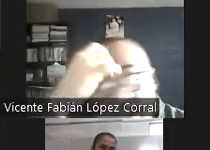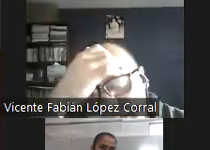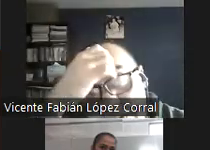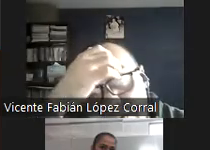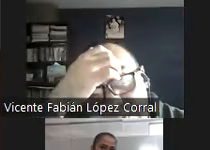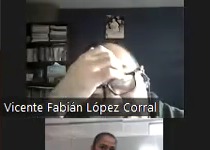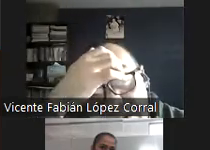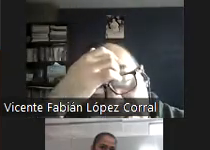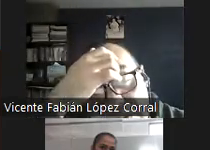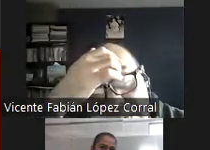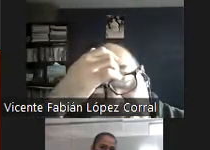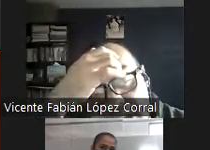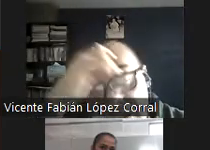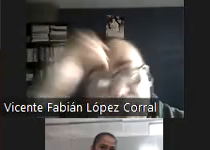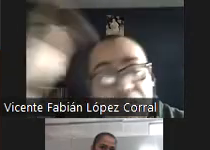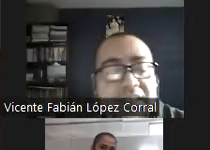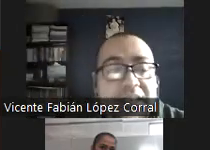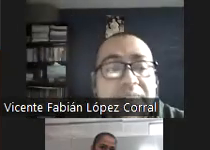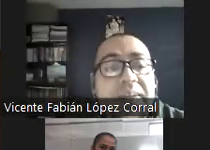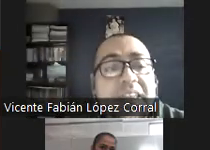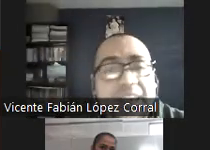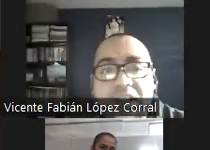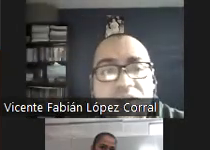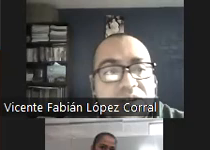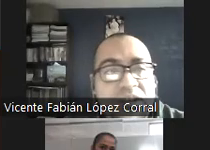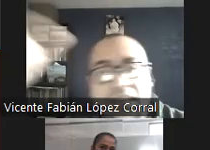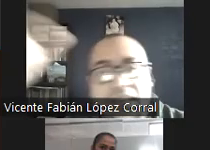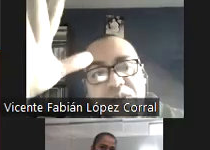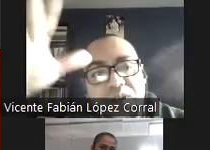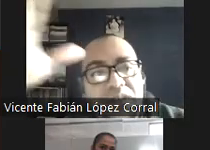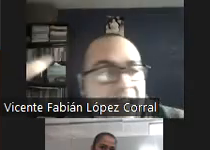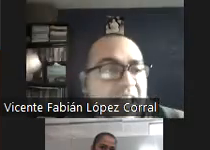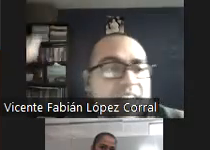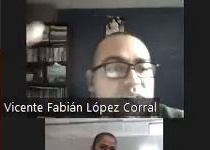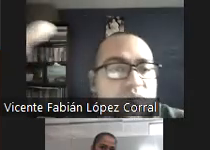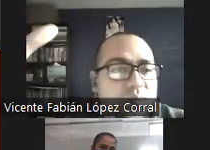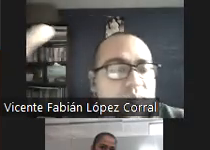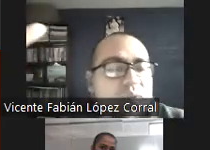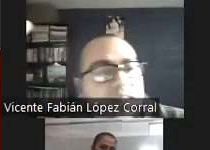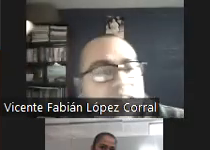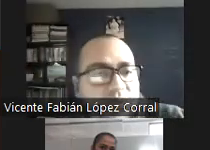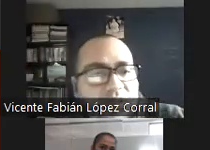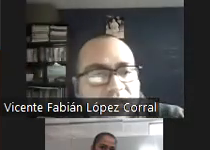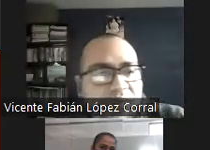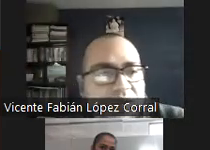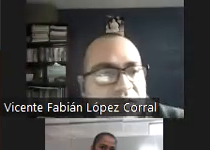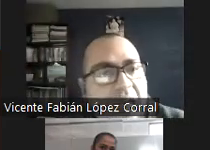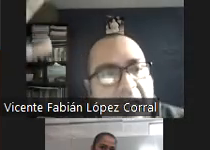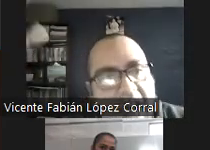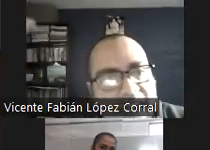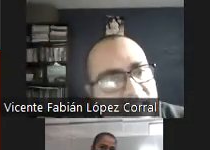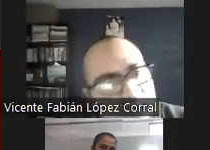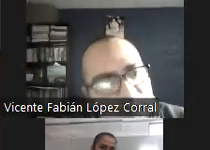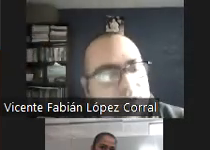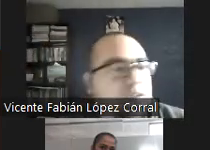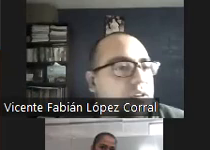imagínense que un súper volcán como el que está en el valle Yellowstone que de hecho toda esa área es un súper volcán Según los científicos